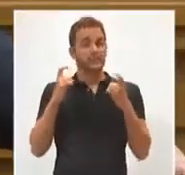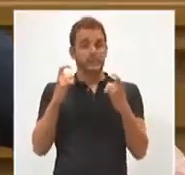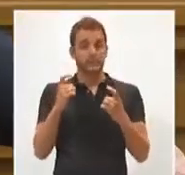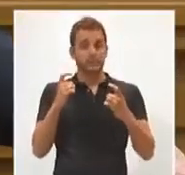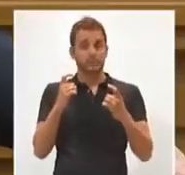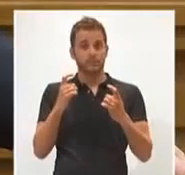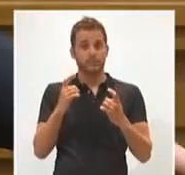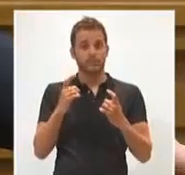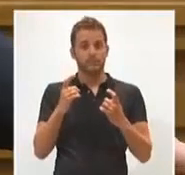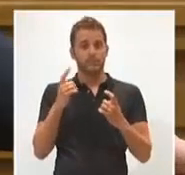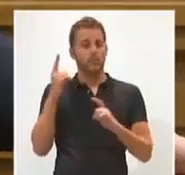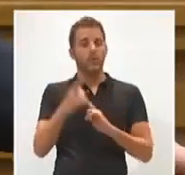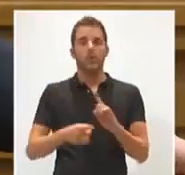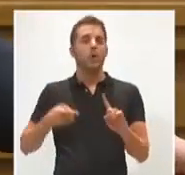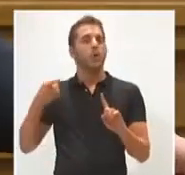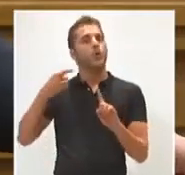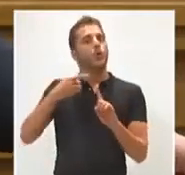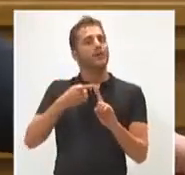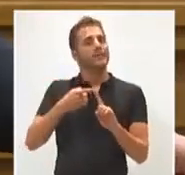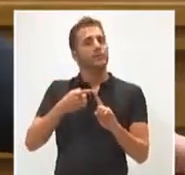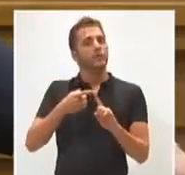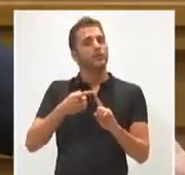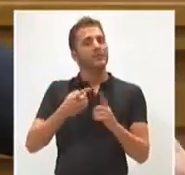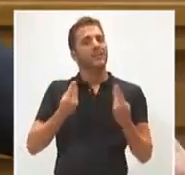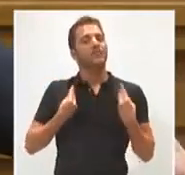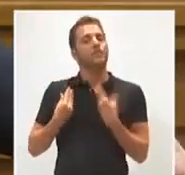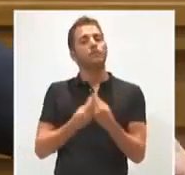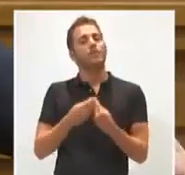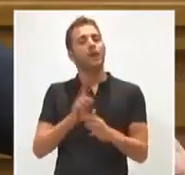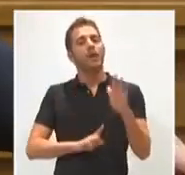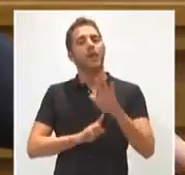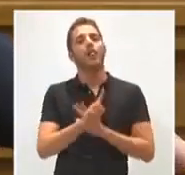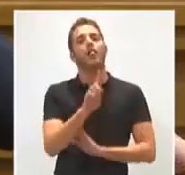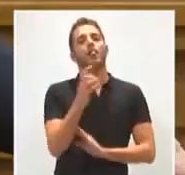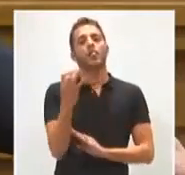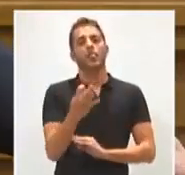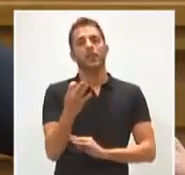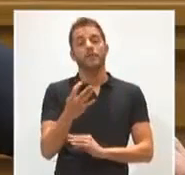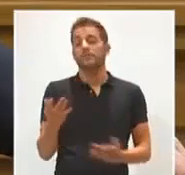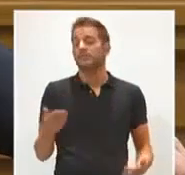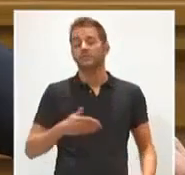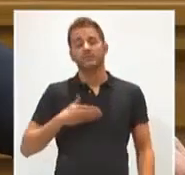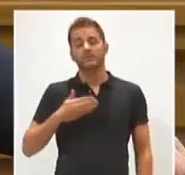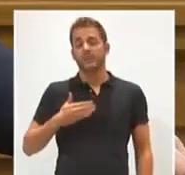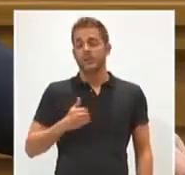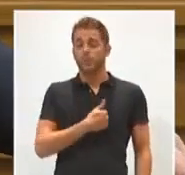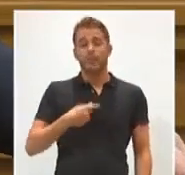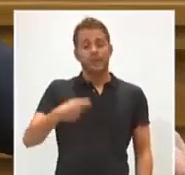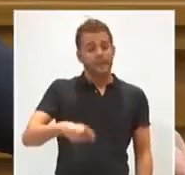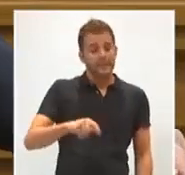contribuir a que haya una recuperación de la convivencia yo lo lamento mucho yo como presidente como español